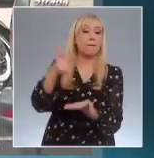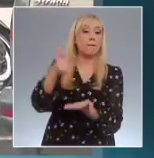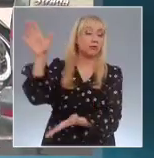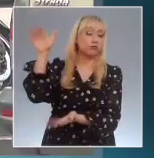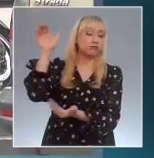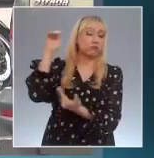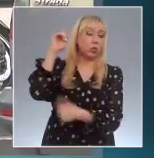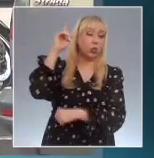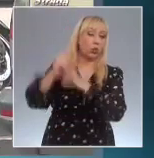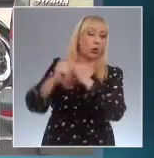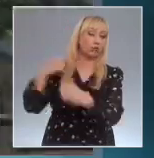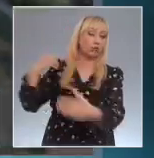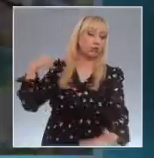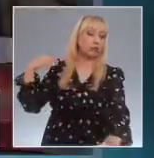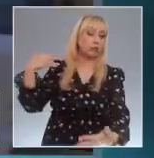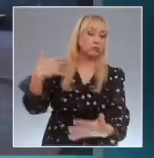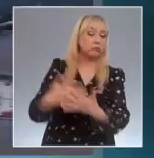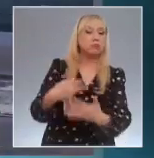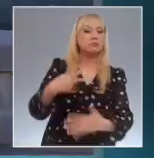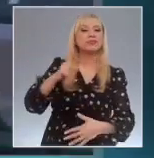una contracción anual de